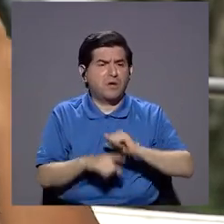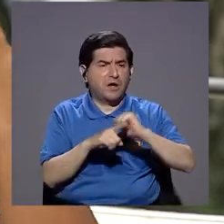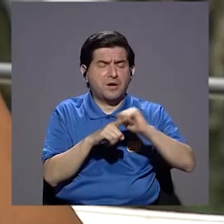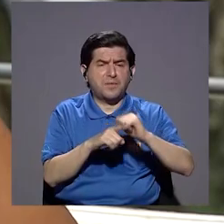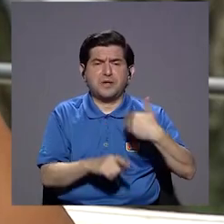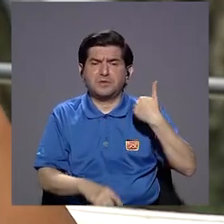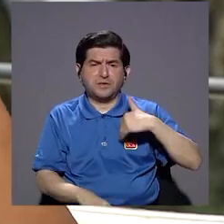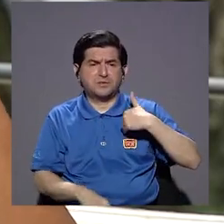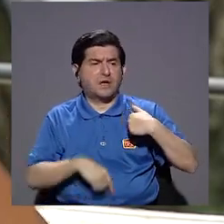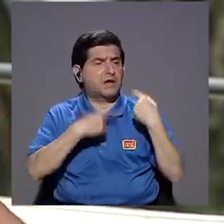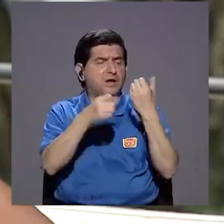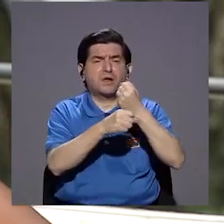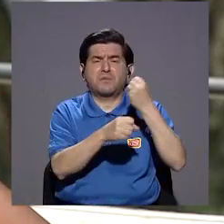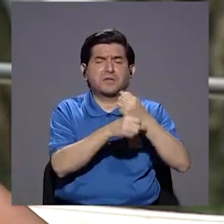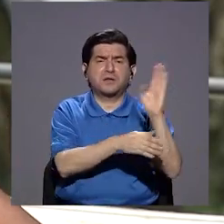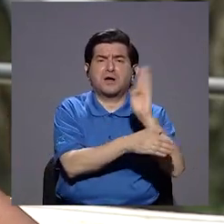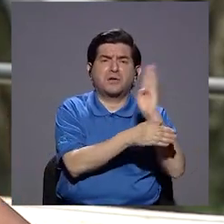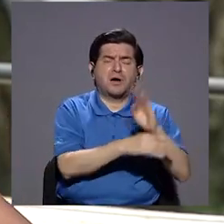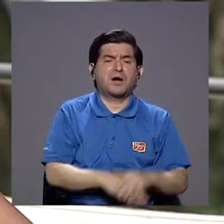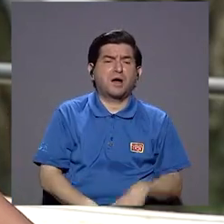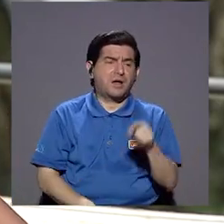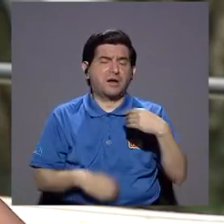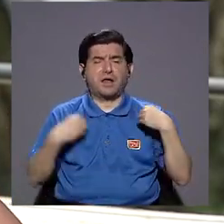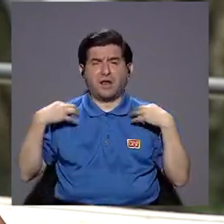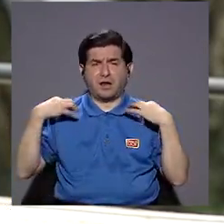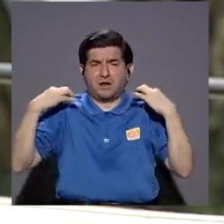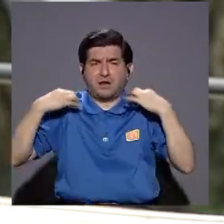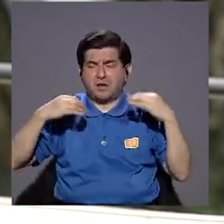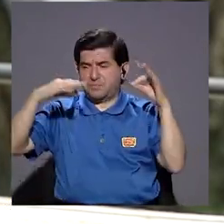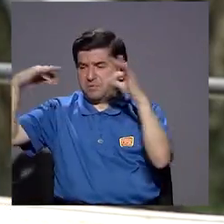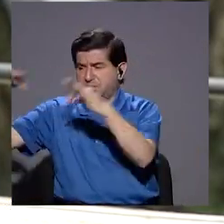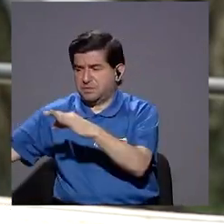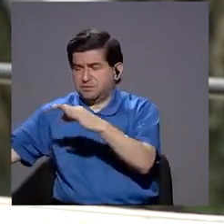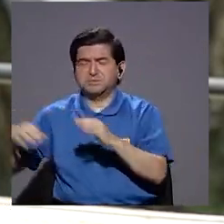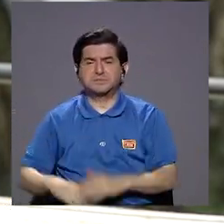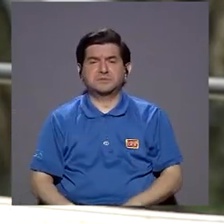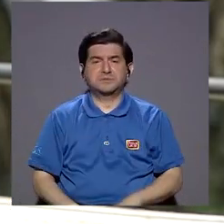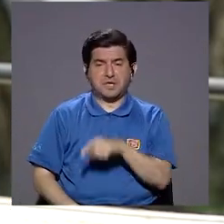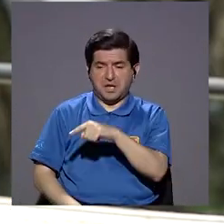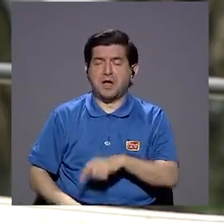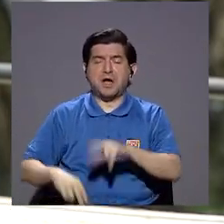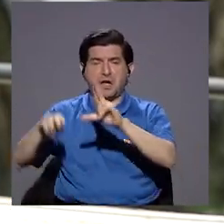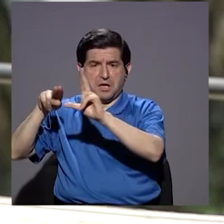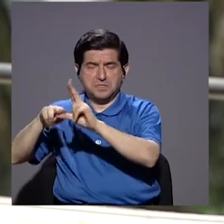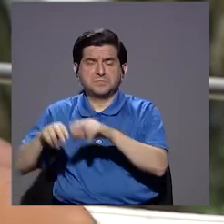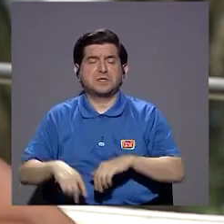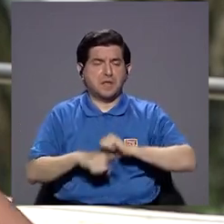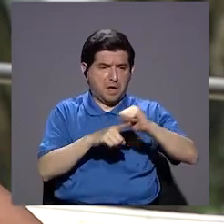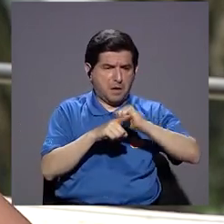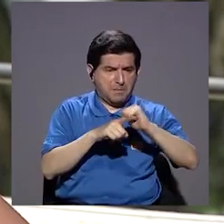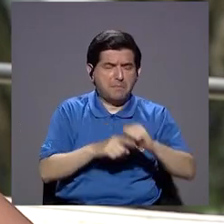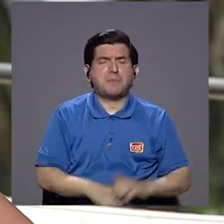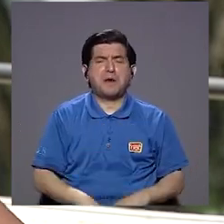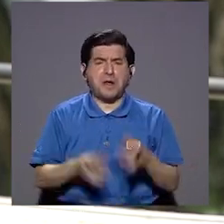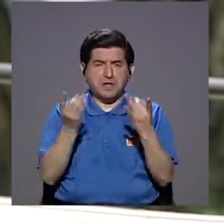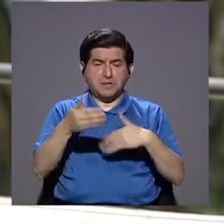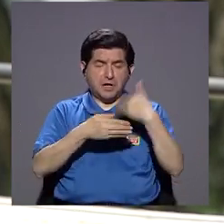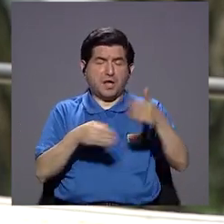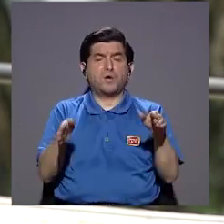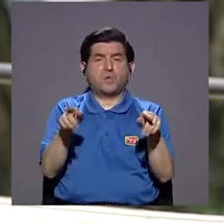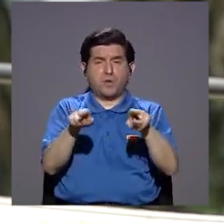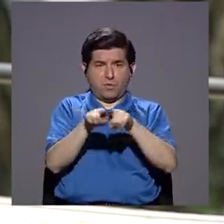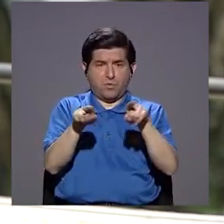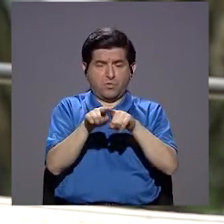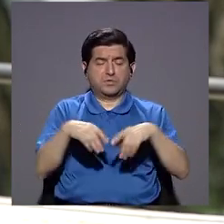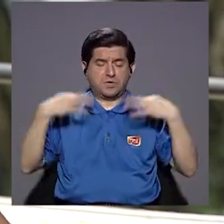practica el señor que va a ir a trabajar en el banco, se quita su camisa, la pone ahí en una silla, hace su práctica de yoga, después se la vuelve a poner, hace